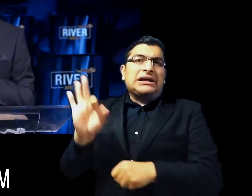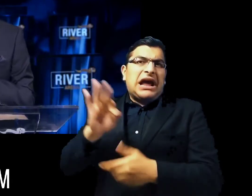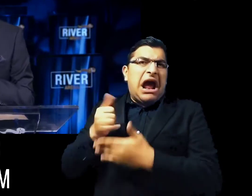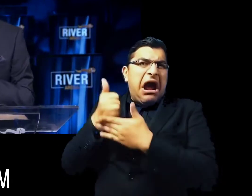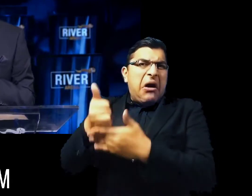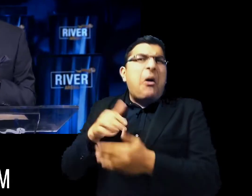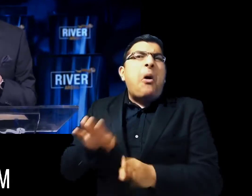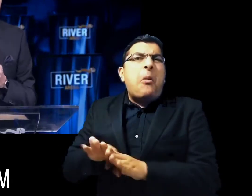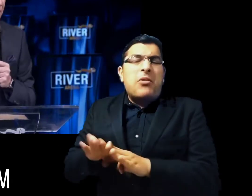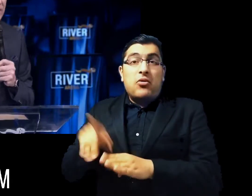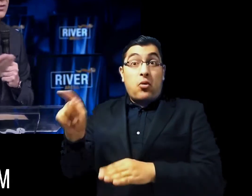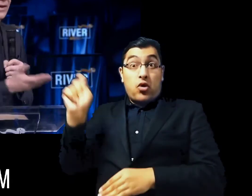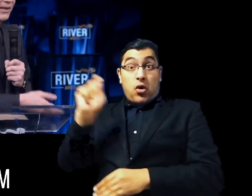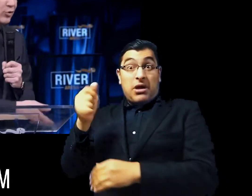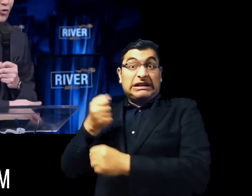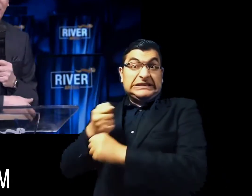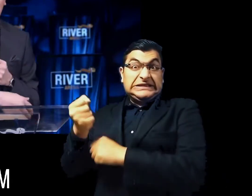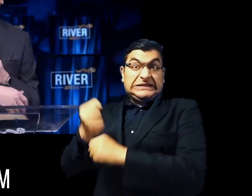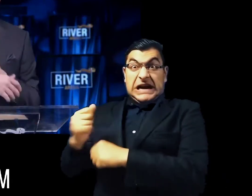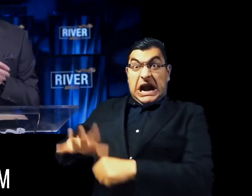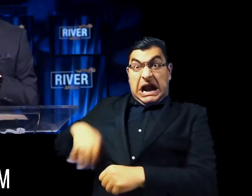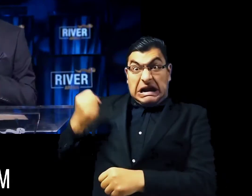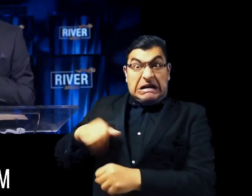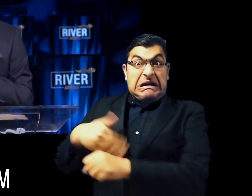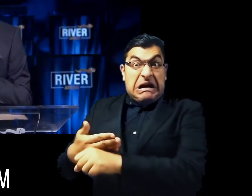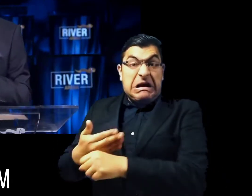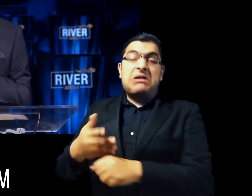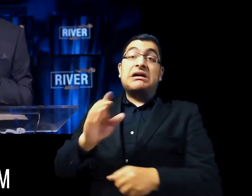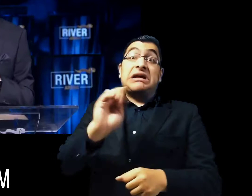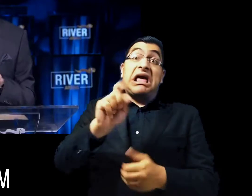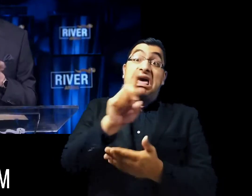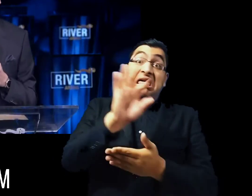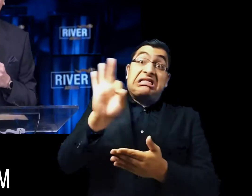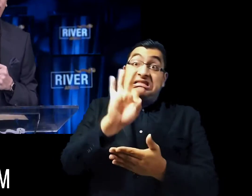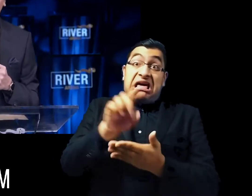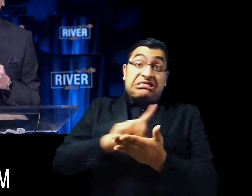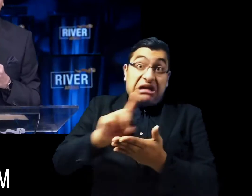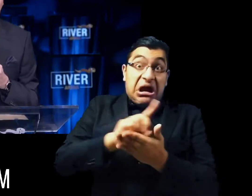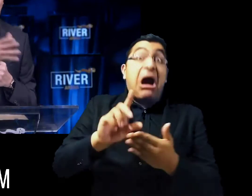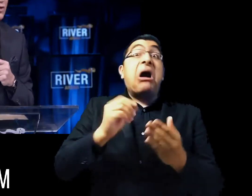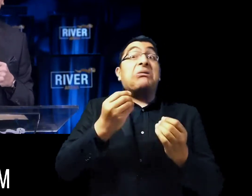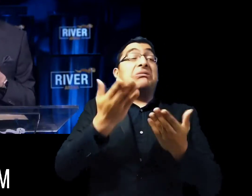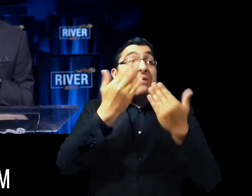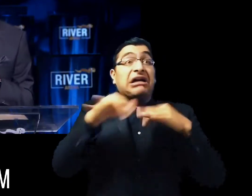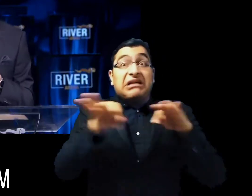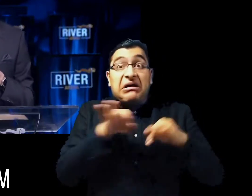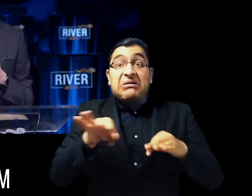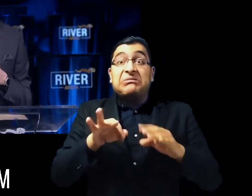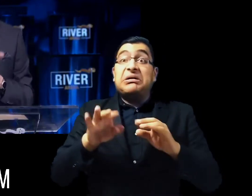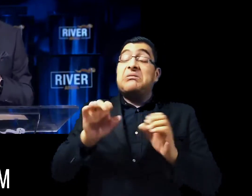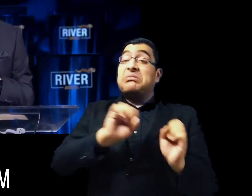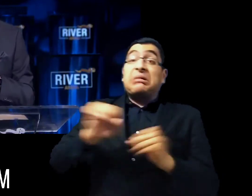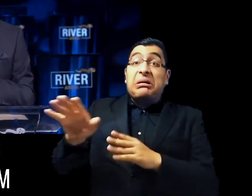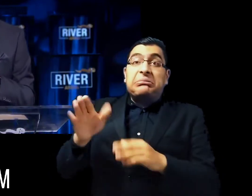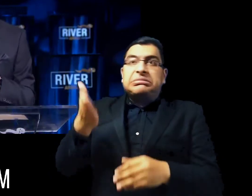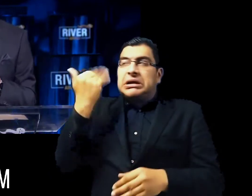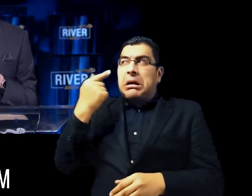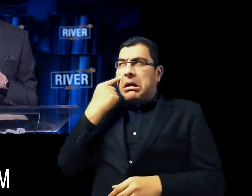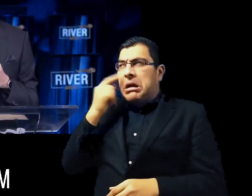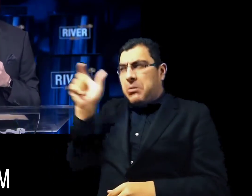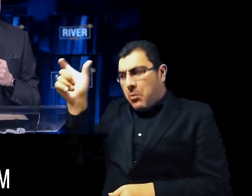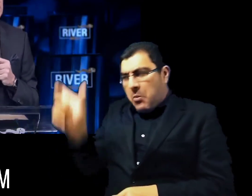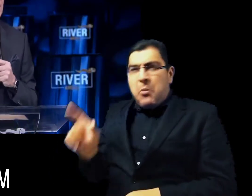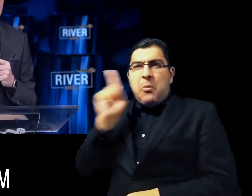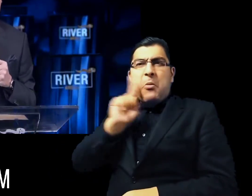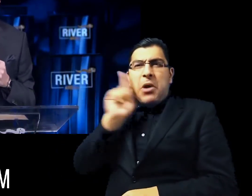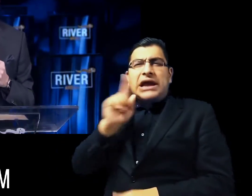novio abusivo, adicción a las drogas, desempleo, no sé, abandono, todo eso y más, porque daba con el perfil de una